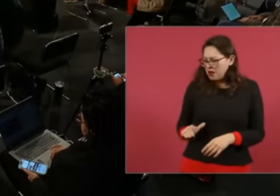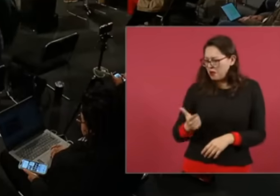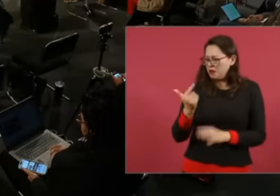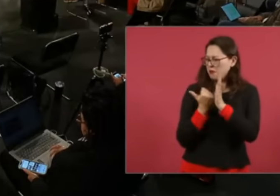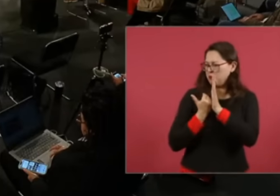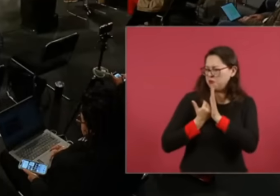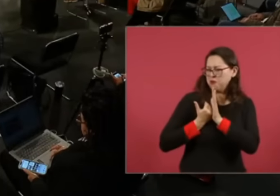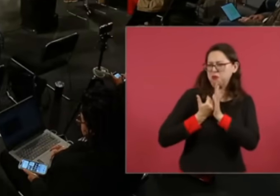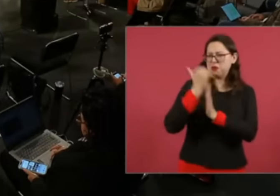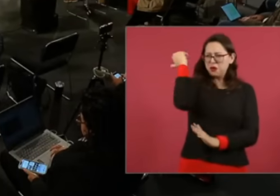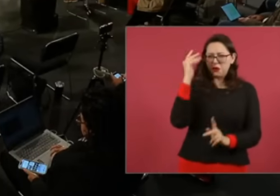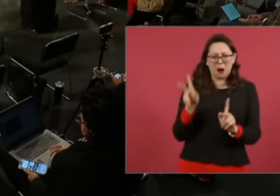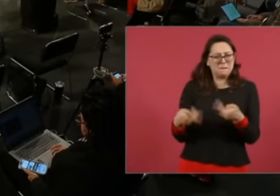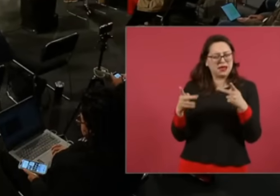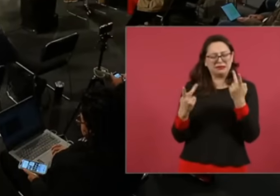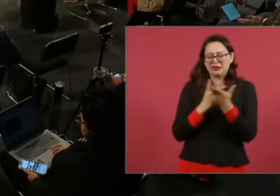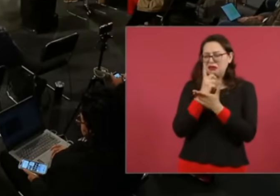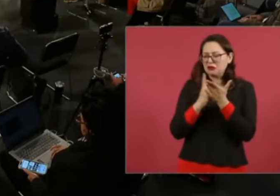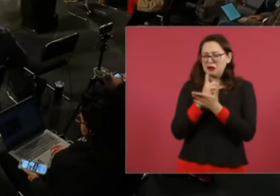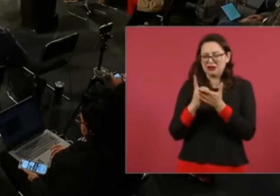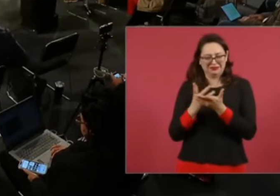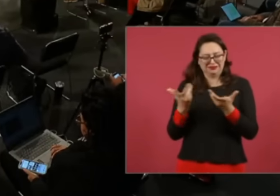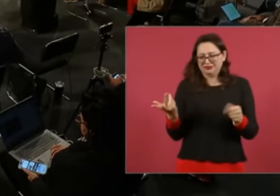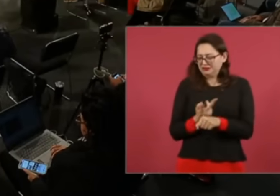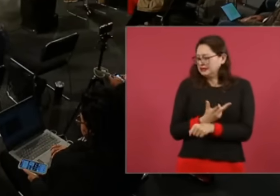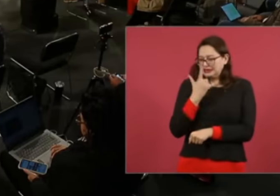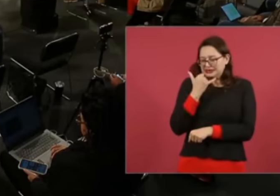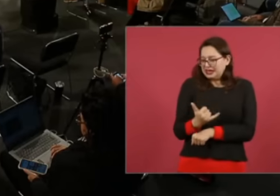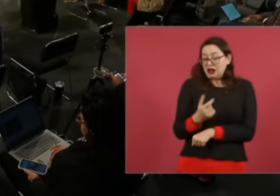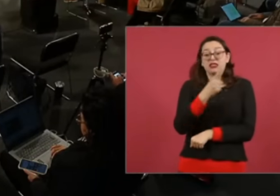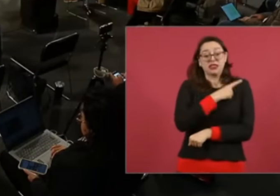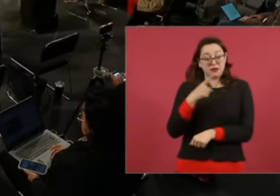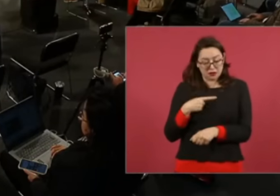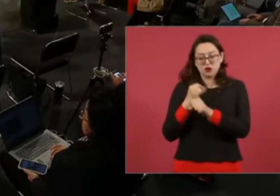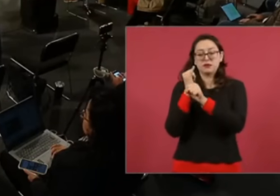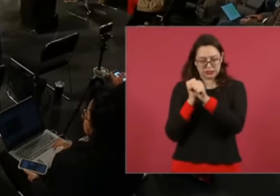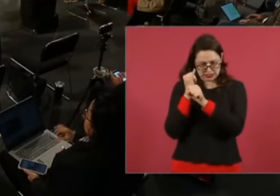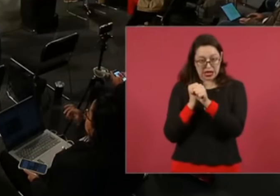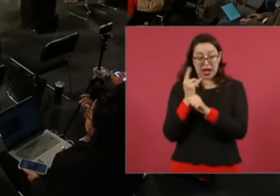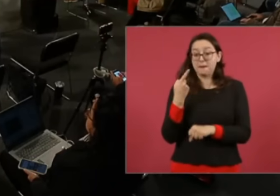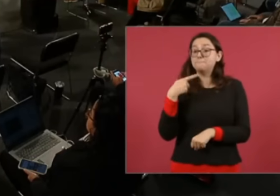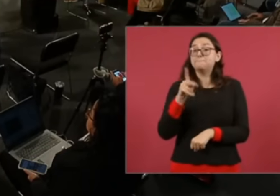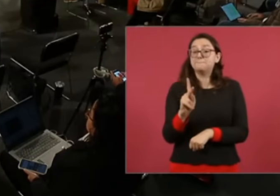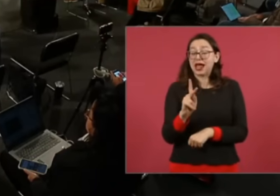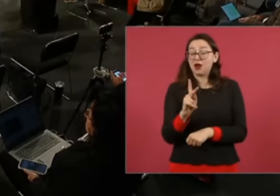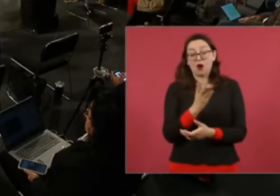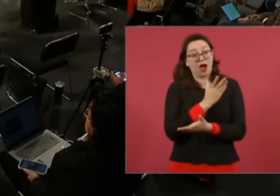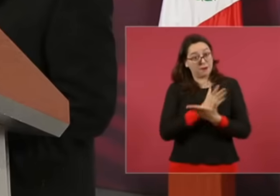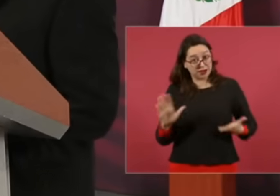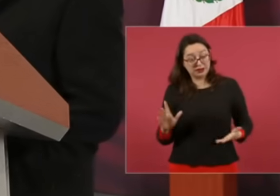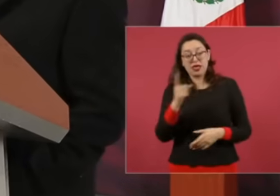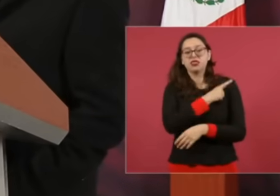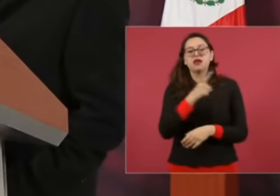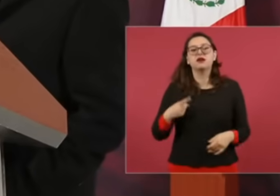que hay que analizarlo y enfrentarlo. Porque algo parecido, guardadas